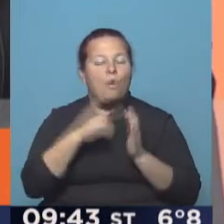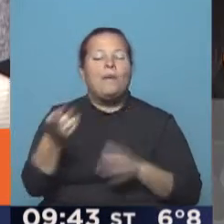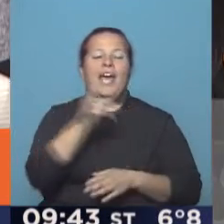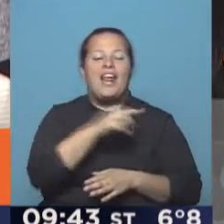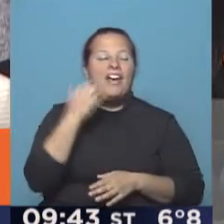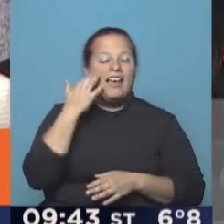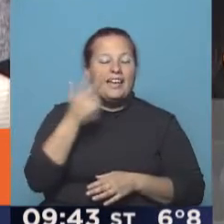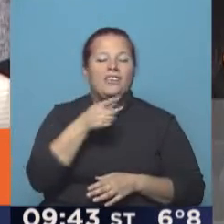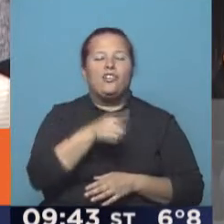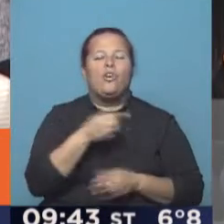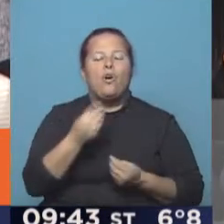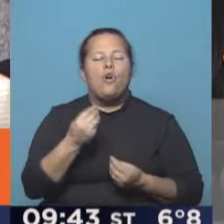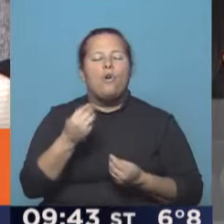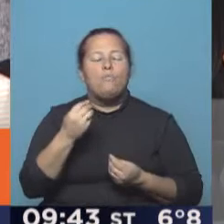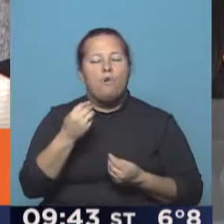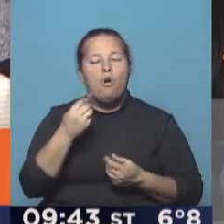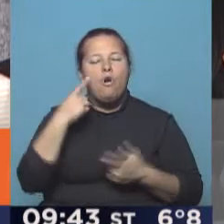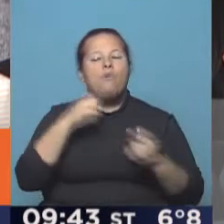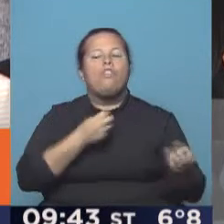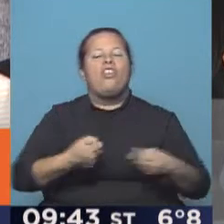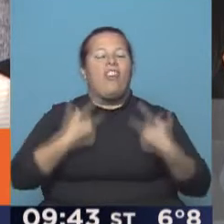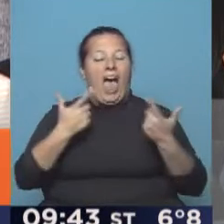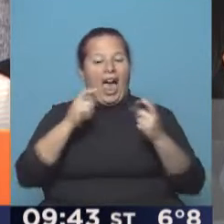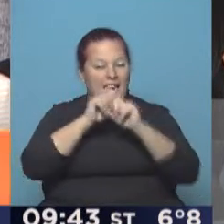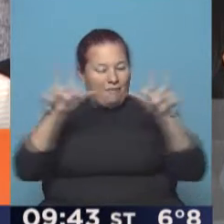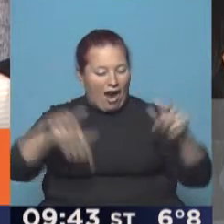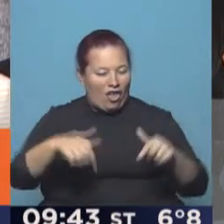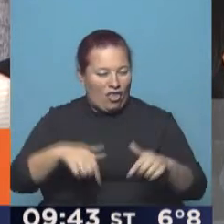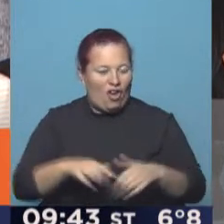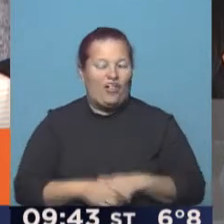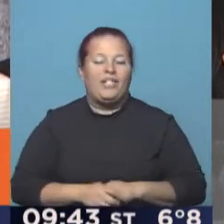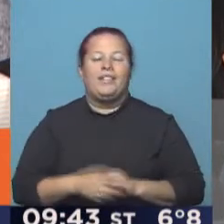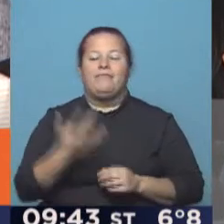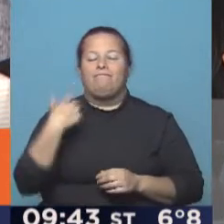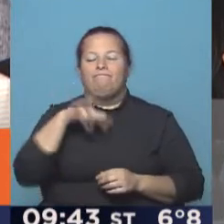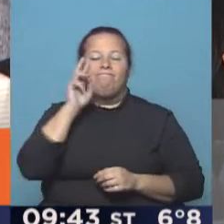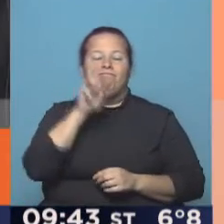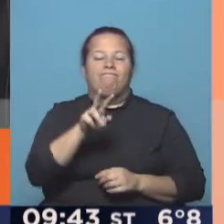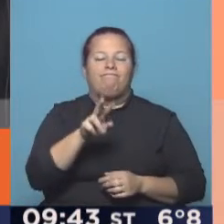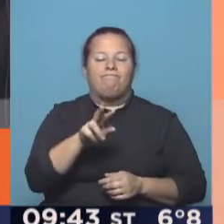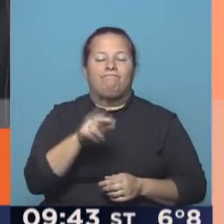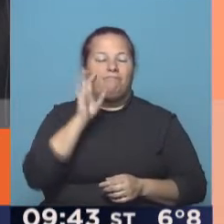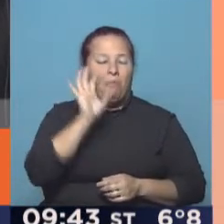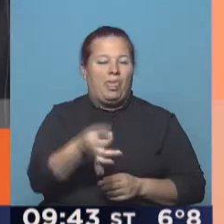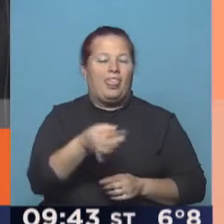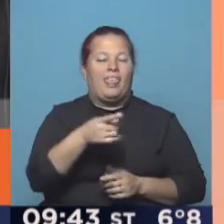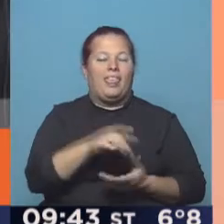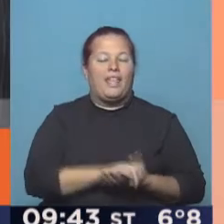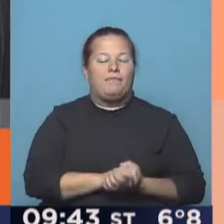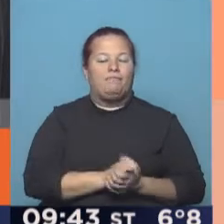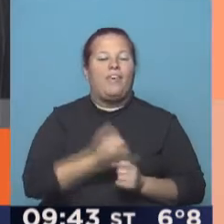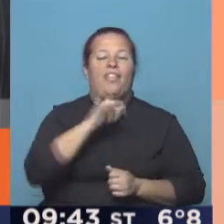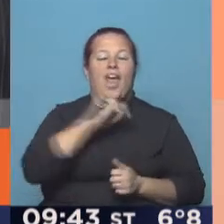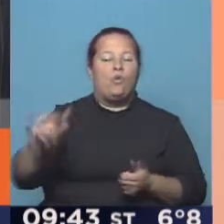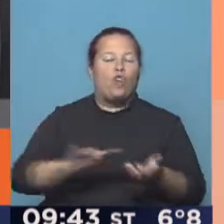Leandro, ¿usted cómo repercutió en usted las imágenes de hoy, cuando se ven las